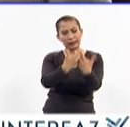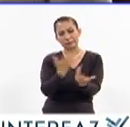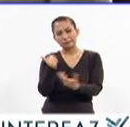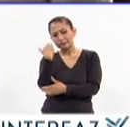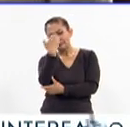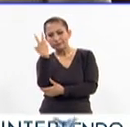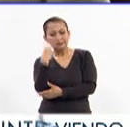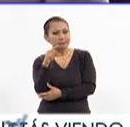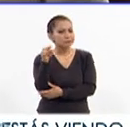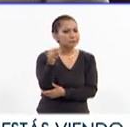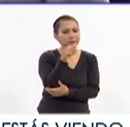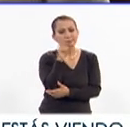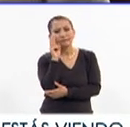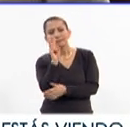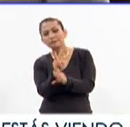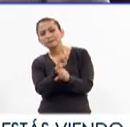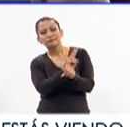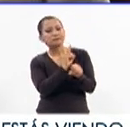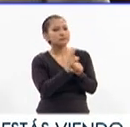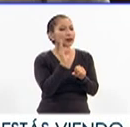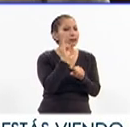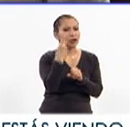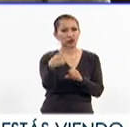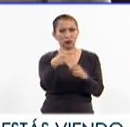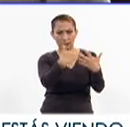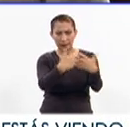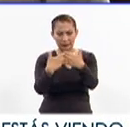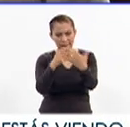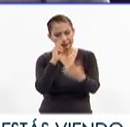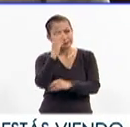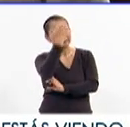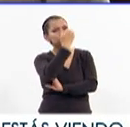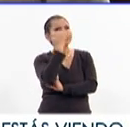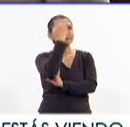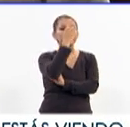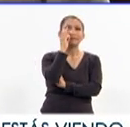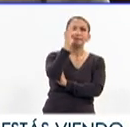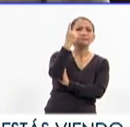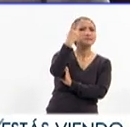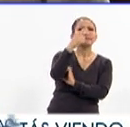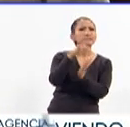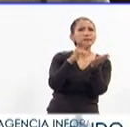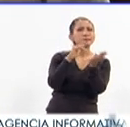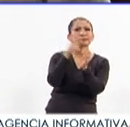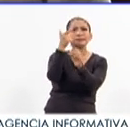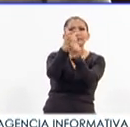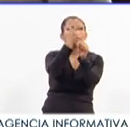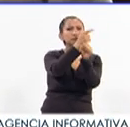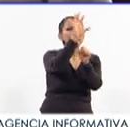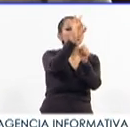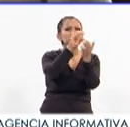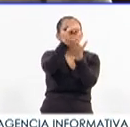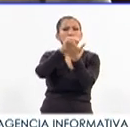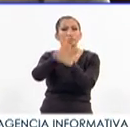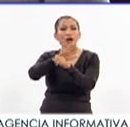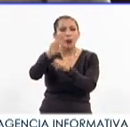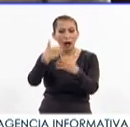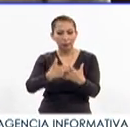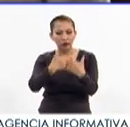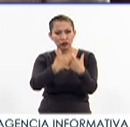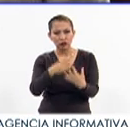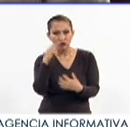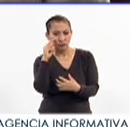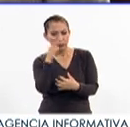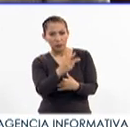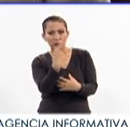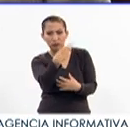hacemos un recorrido, una visita de reconocimiento en su planta. Esa visita tiene la finalidad de identificar el tipo de proceso al que nos